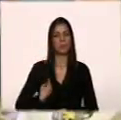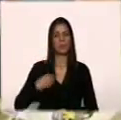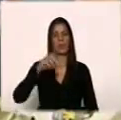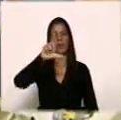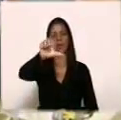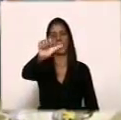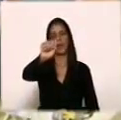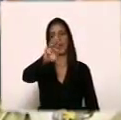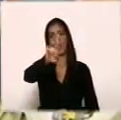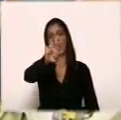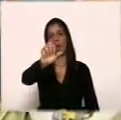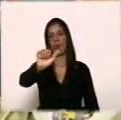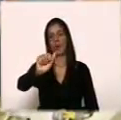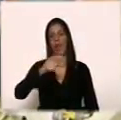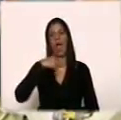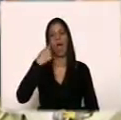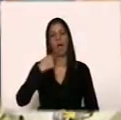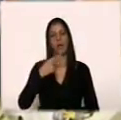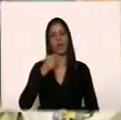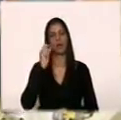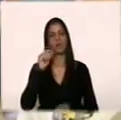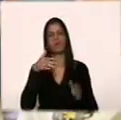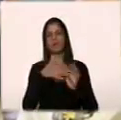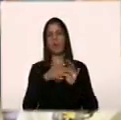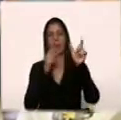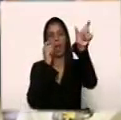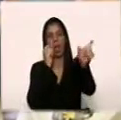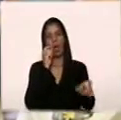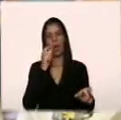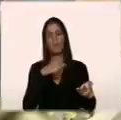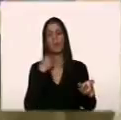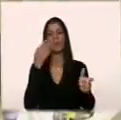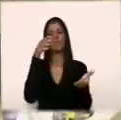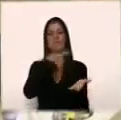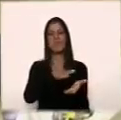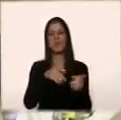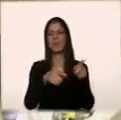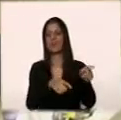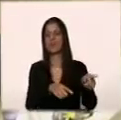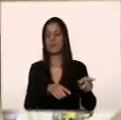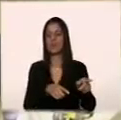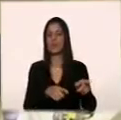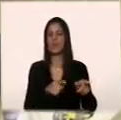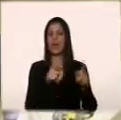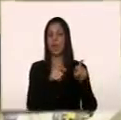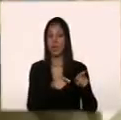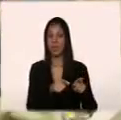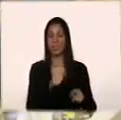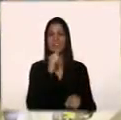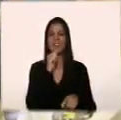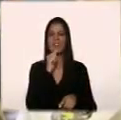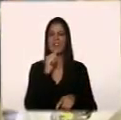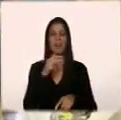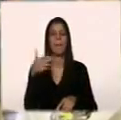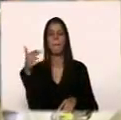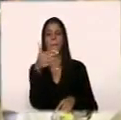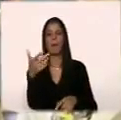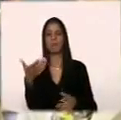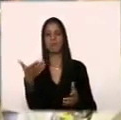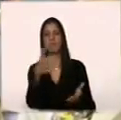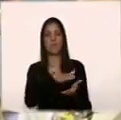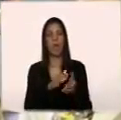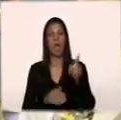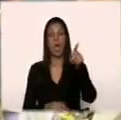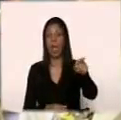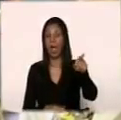información, camaradas, Jackson Muñoz fue un mártir de la Revolución Bolivariana, fue asesinado por un sicario cuando venía